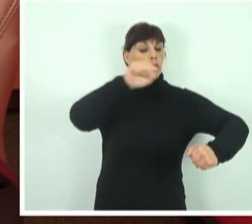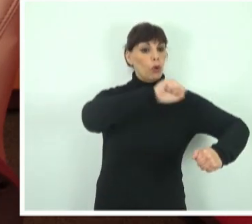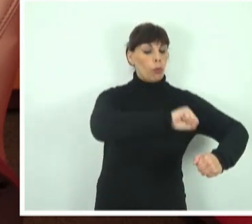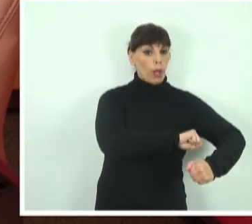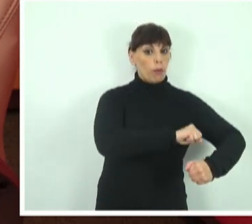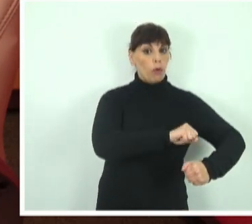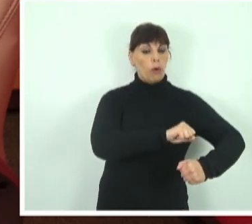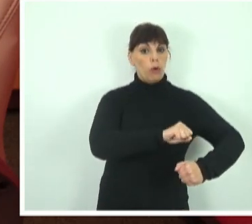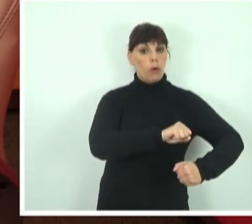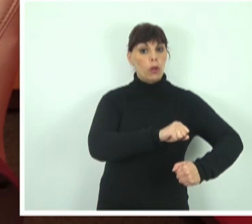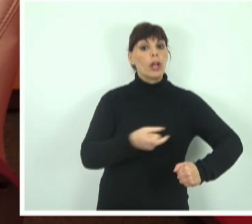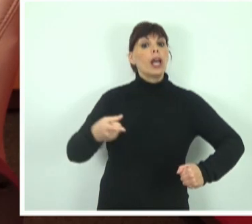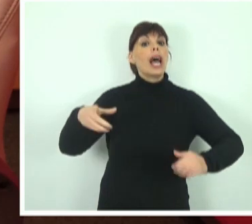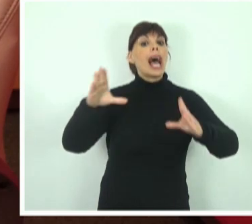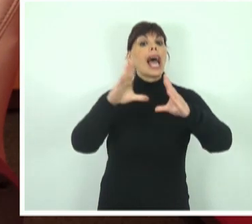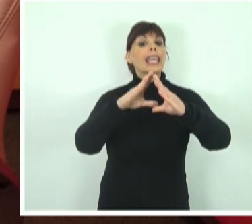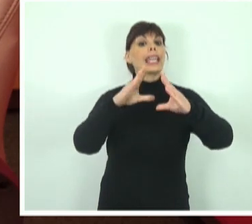llama también el cuerpo.